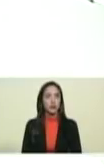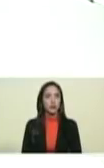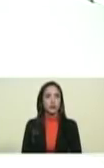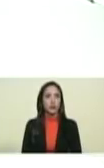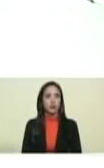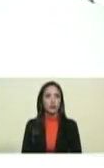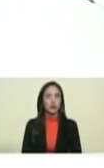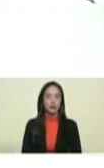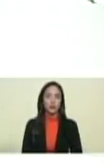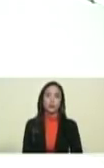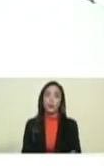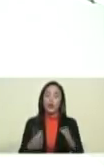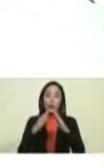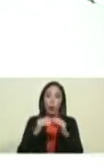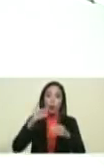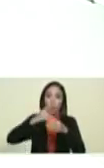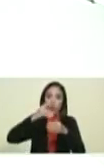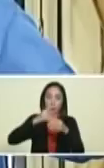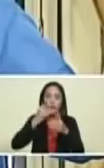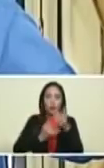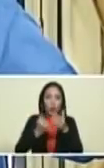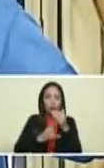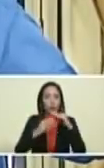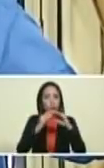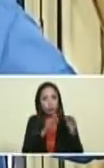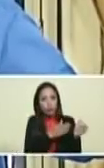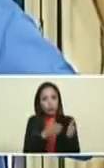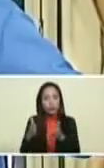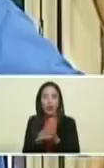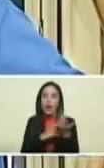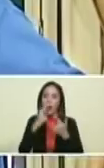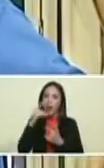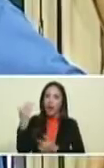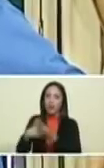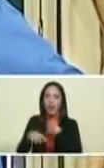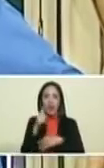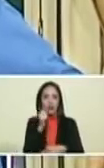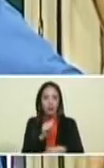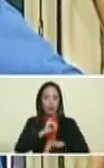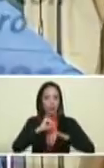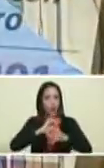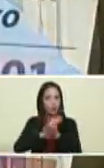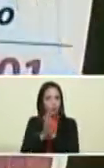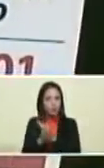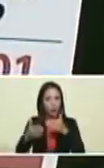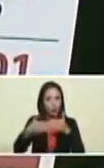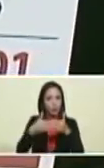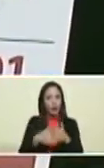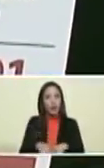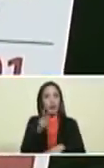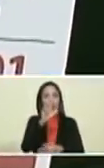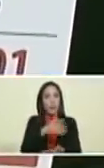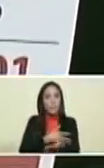El registro del censo, que cerró el sábado pasado, se registraron